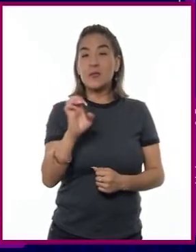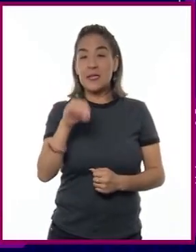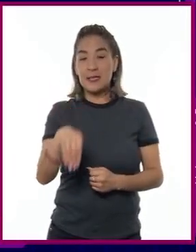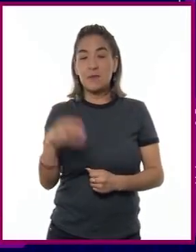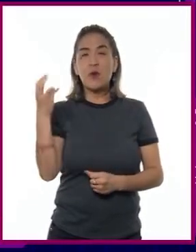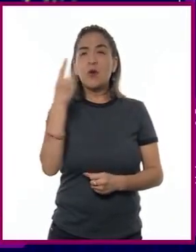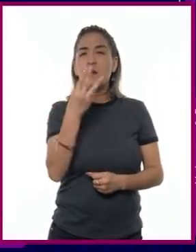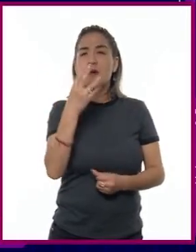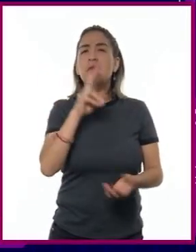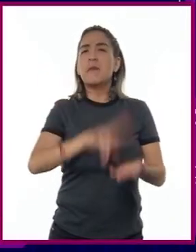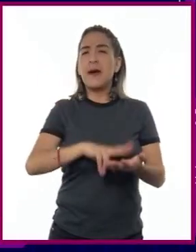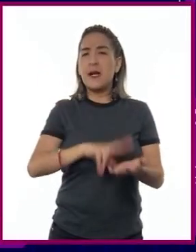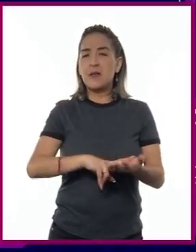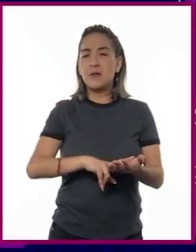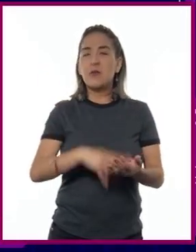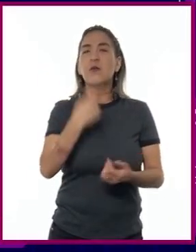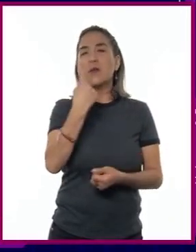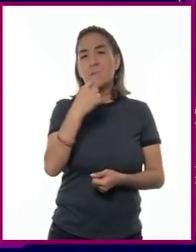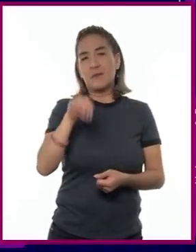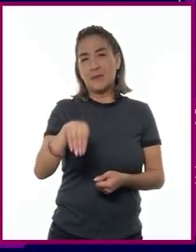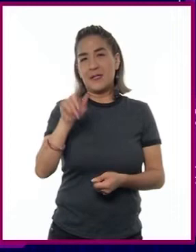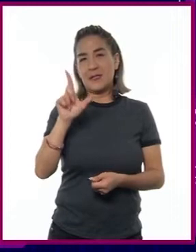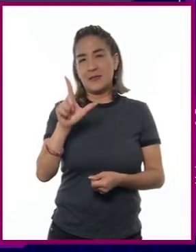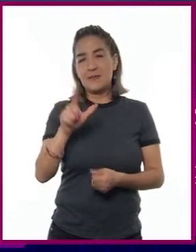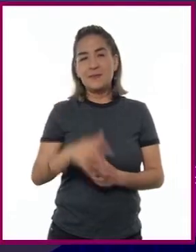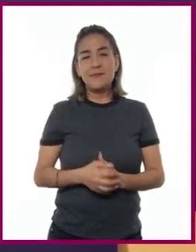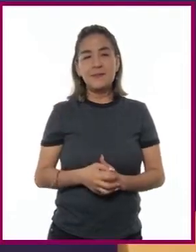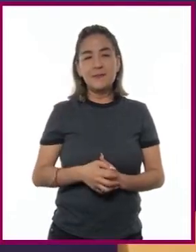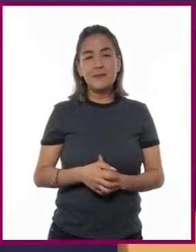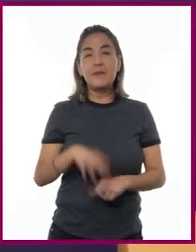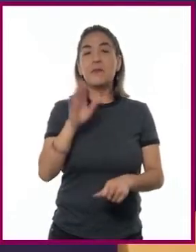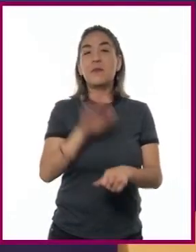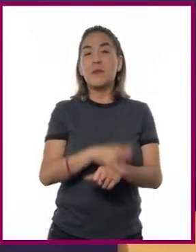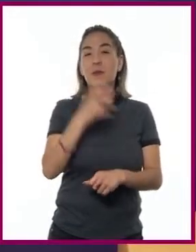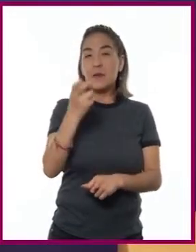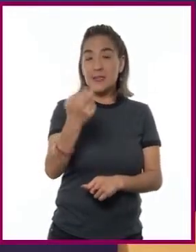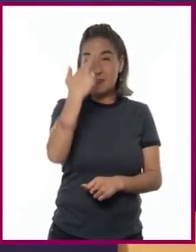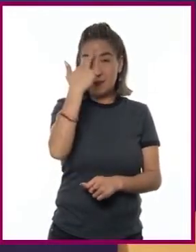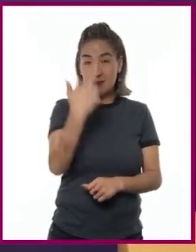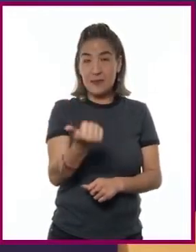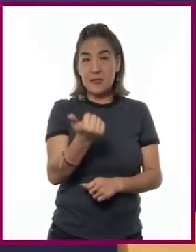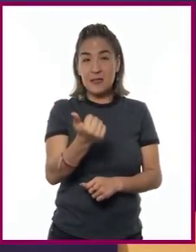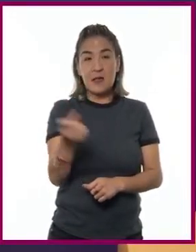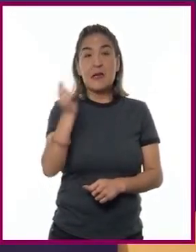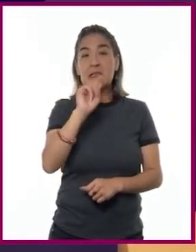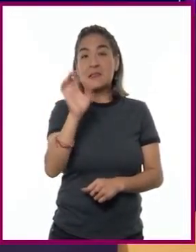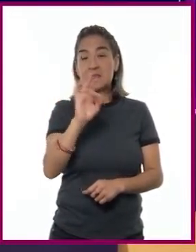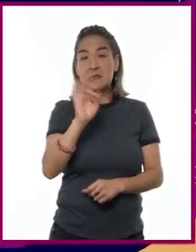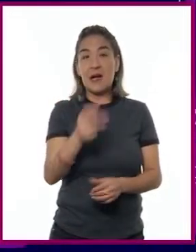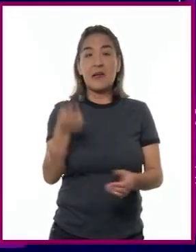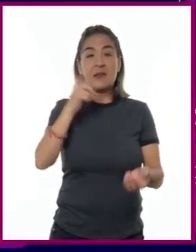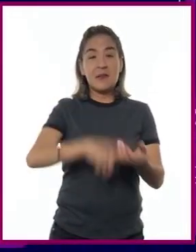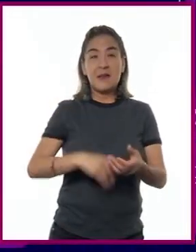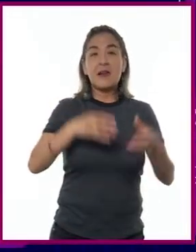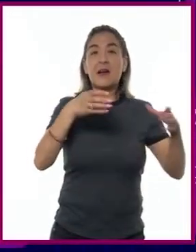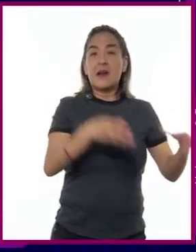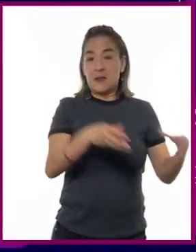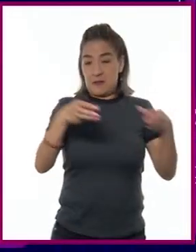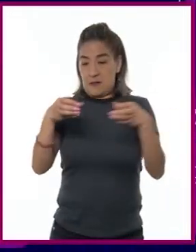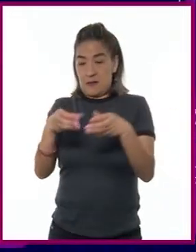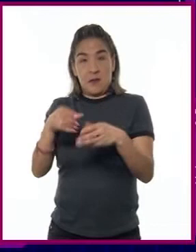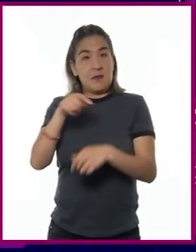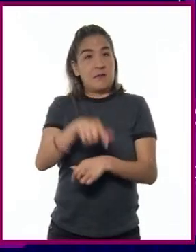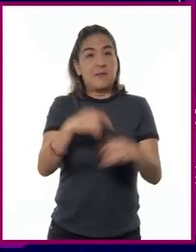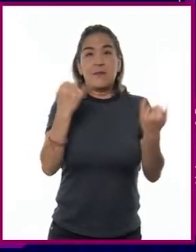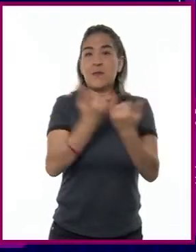cúbico equivale a 1 mililitro. Por tanto, si los recipientes del problema inicial